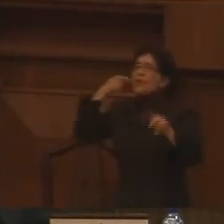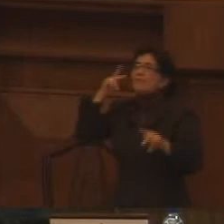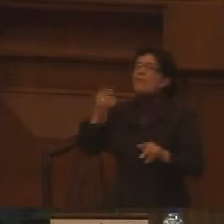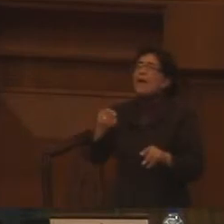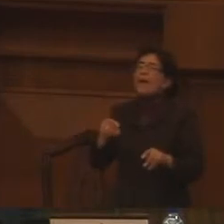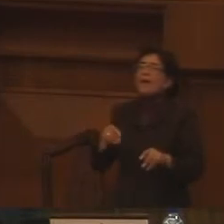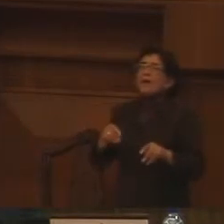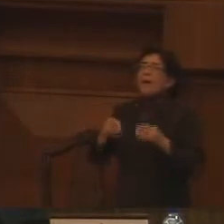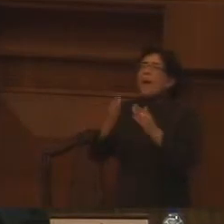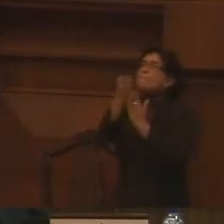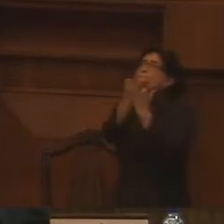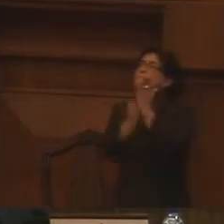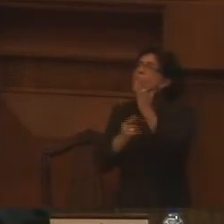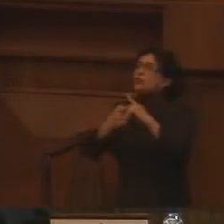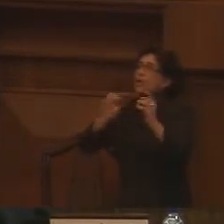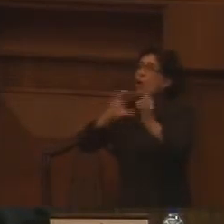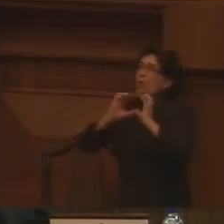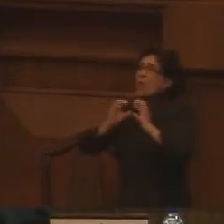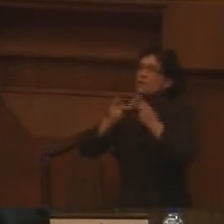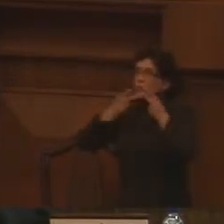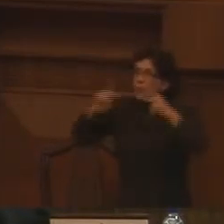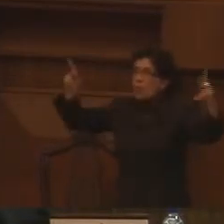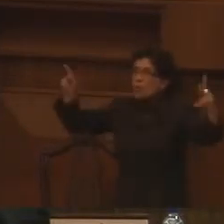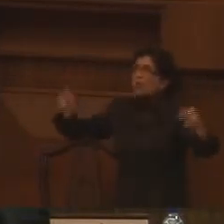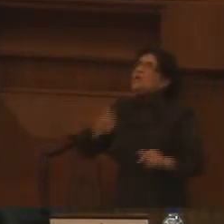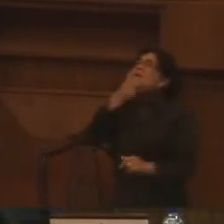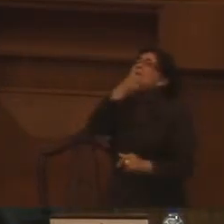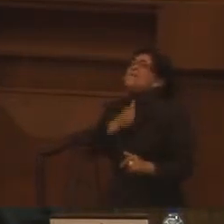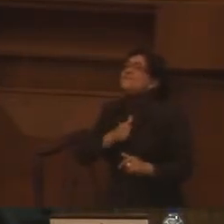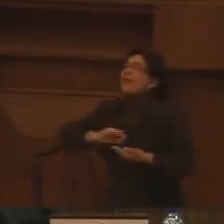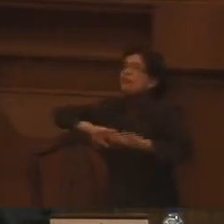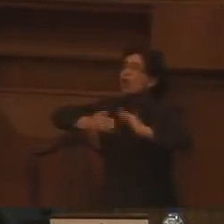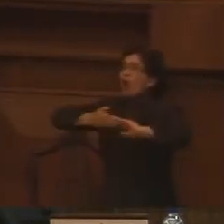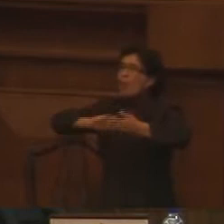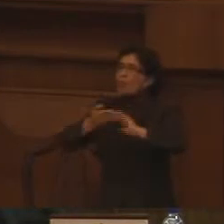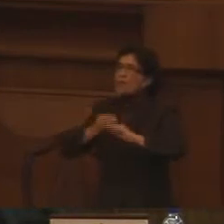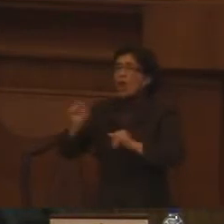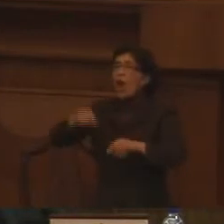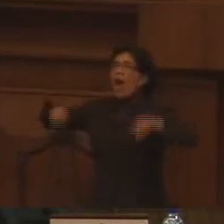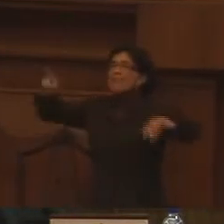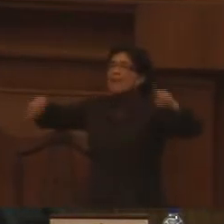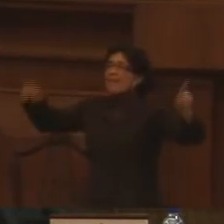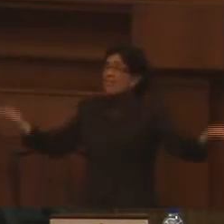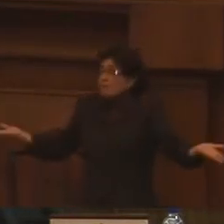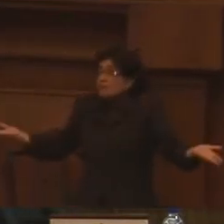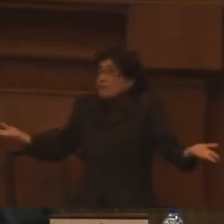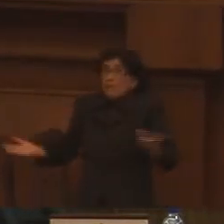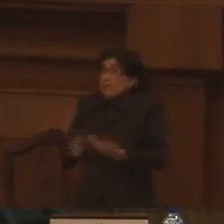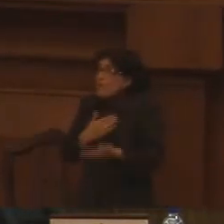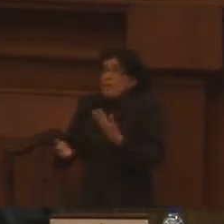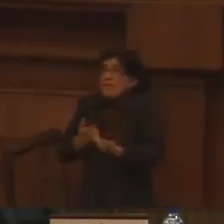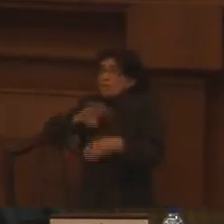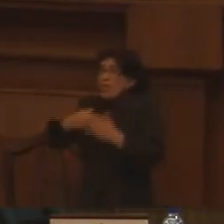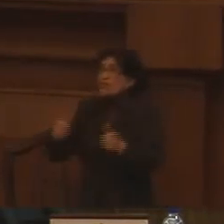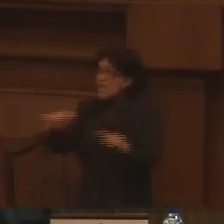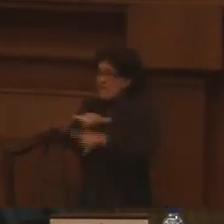el reconocimiento a los tratados internacionales. Por lo tanto, esta ley debe contemplar normas